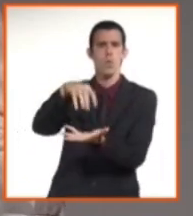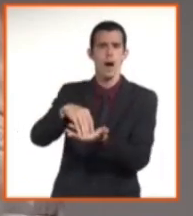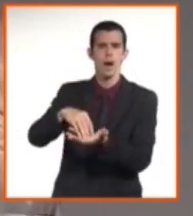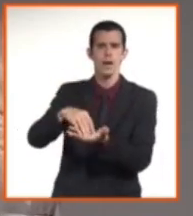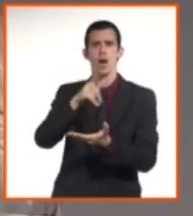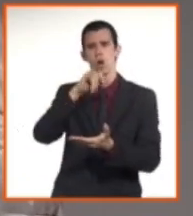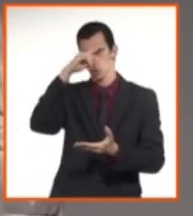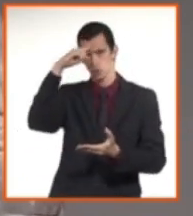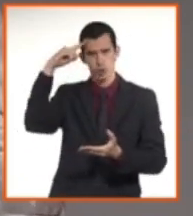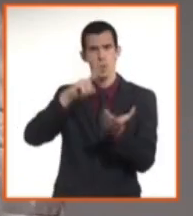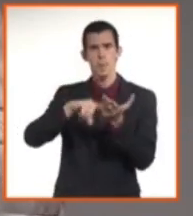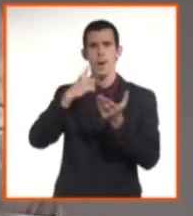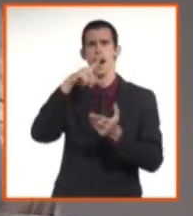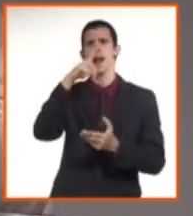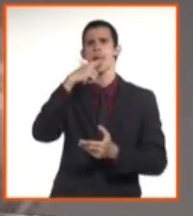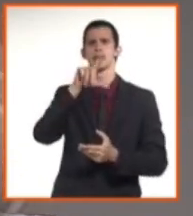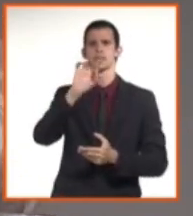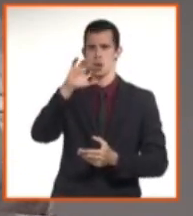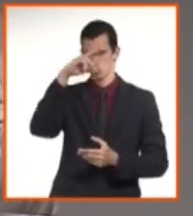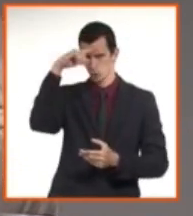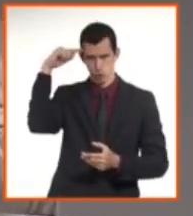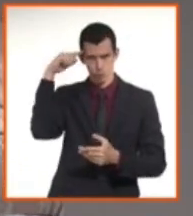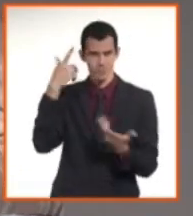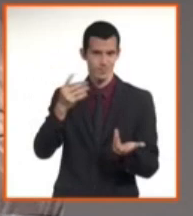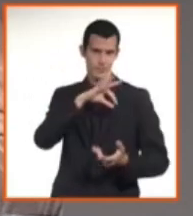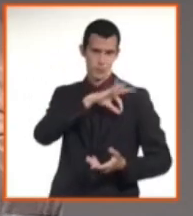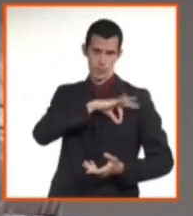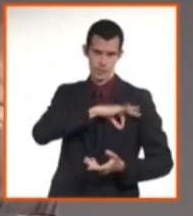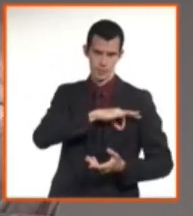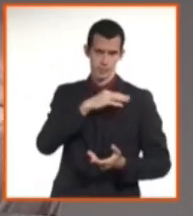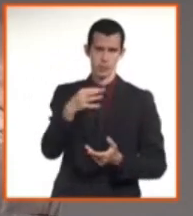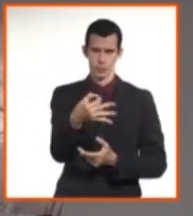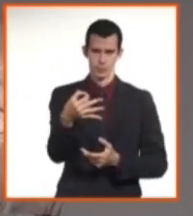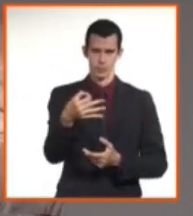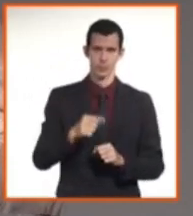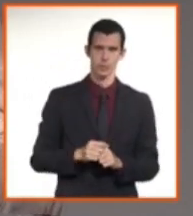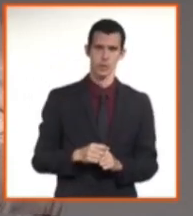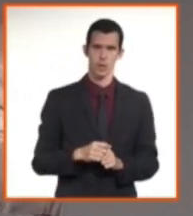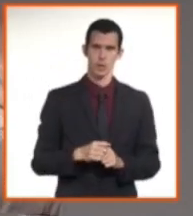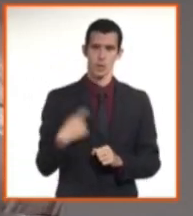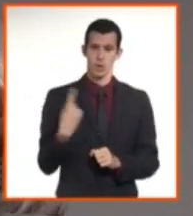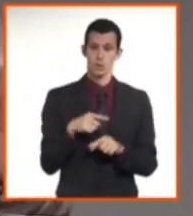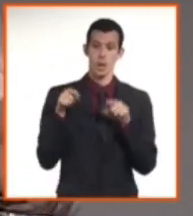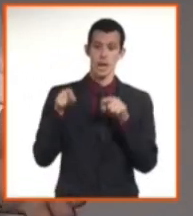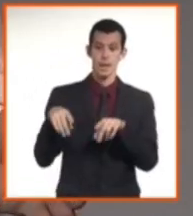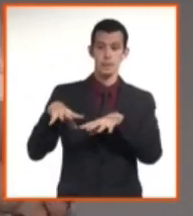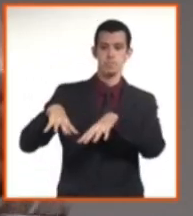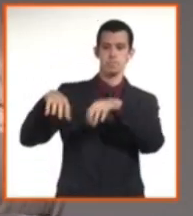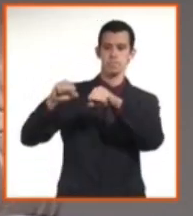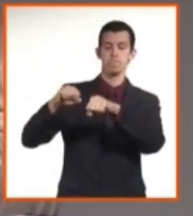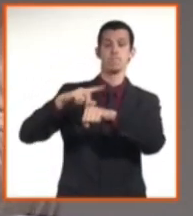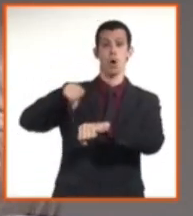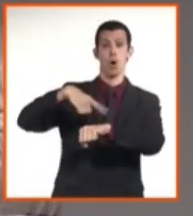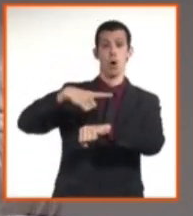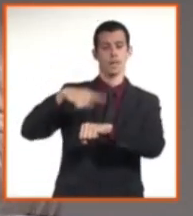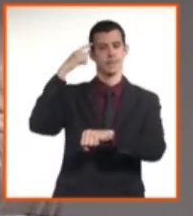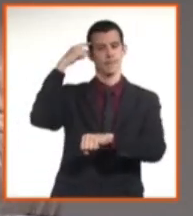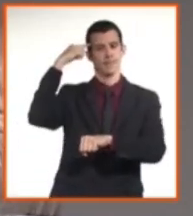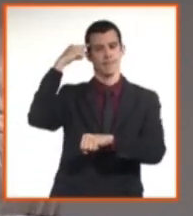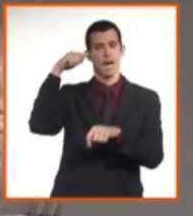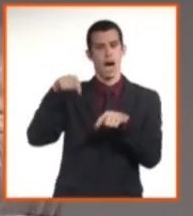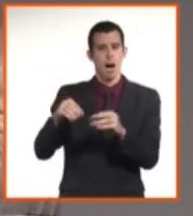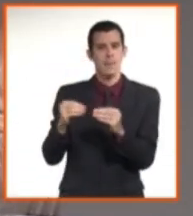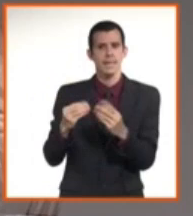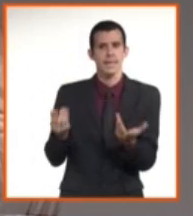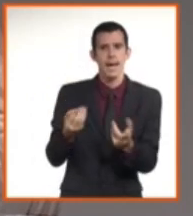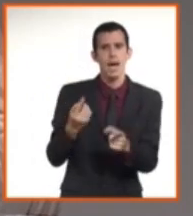darle indistintamente, alimentarlo por una o dos o de más vías. Y en este caso tratamos de alimentar por por